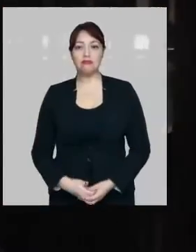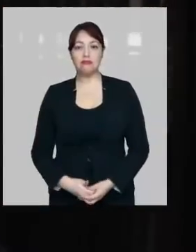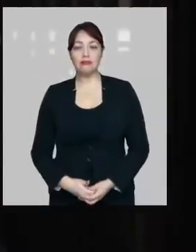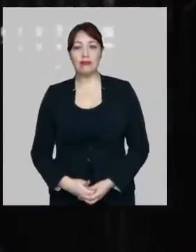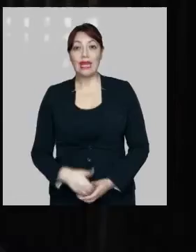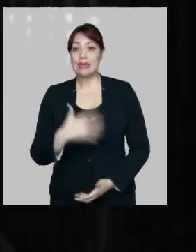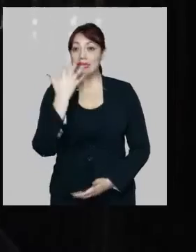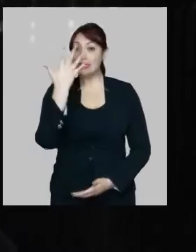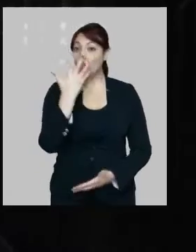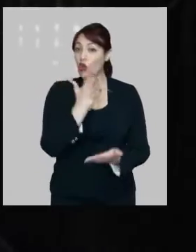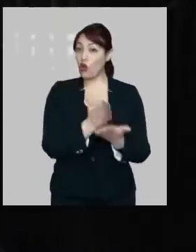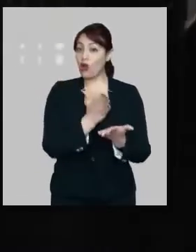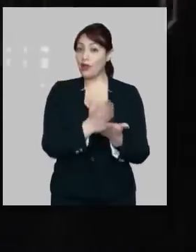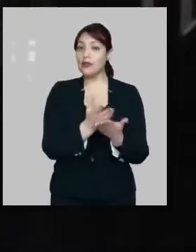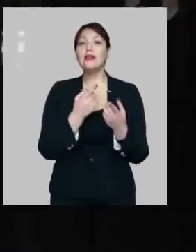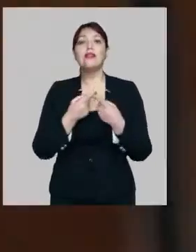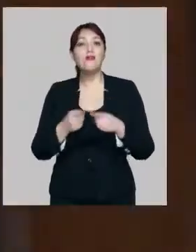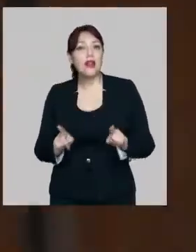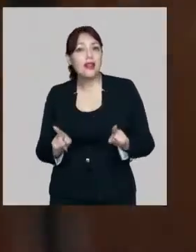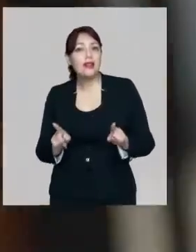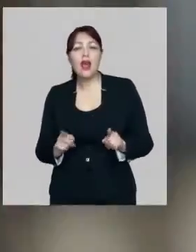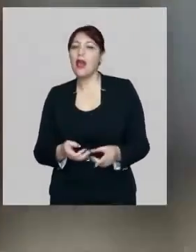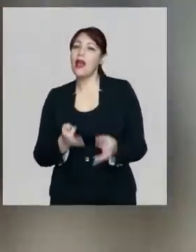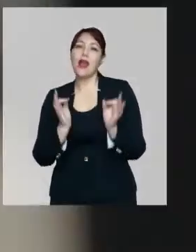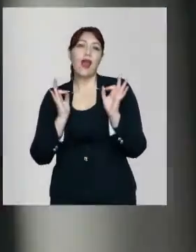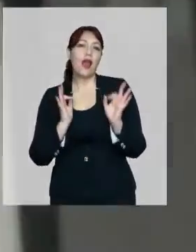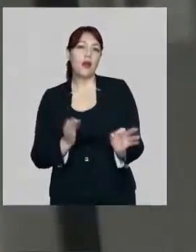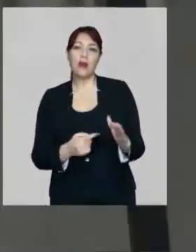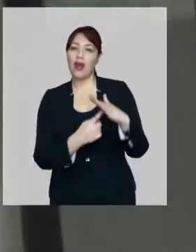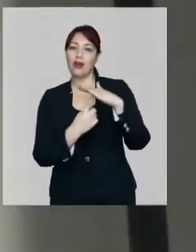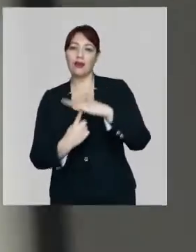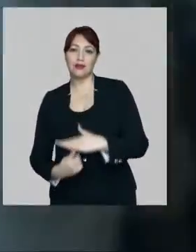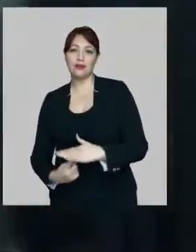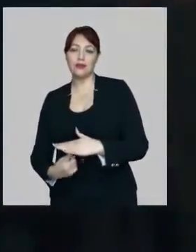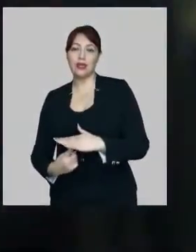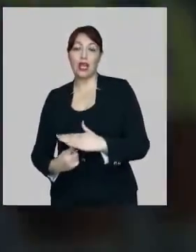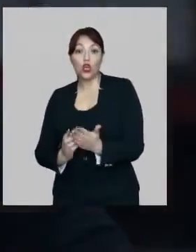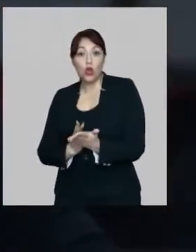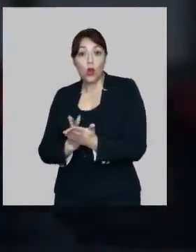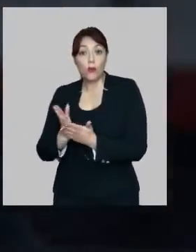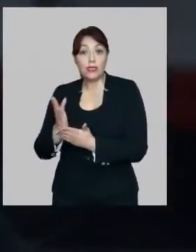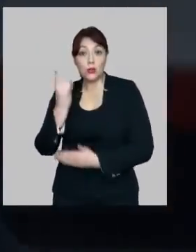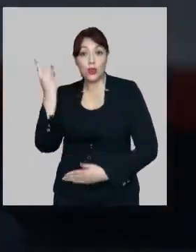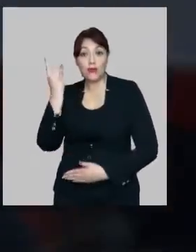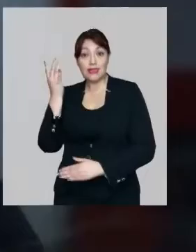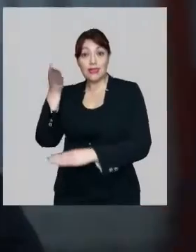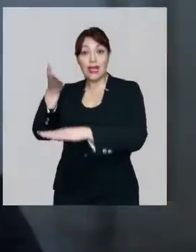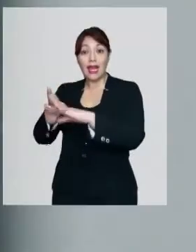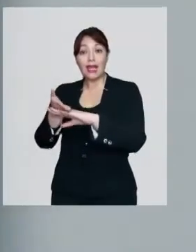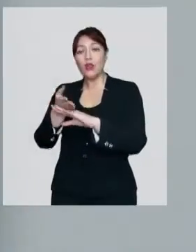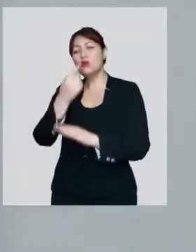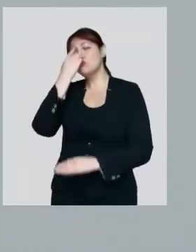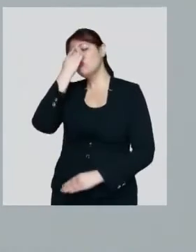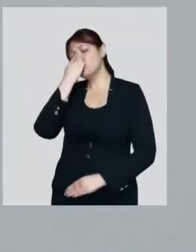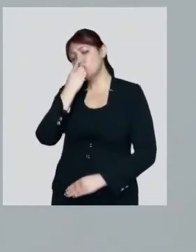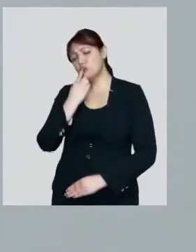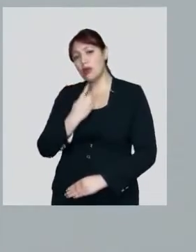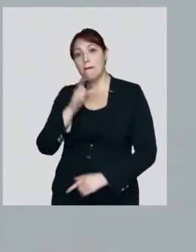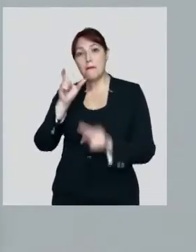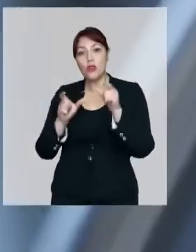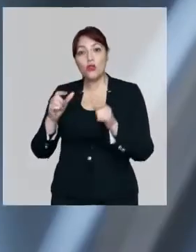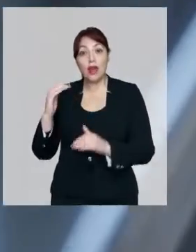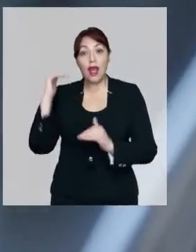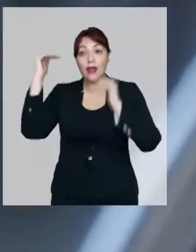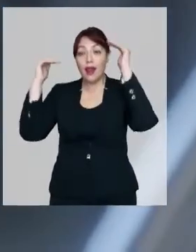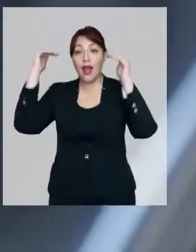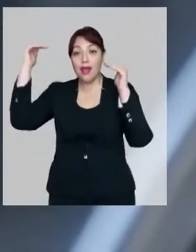Estuve en 5 colegios distintos y jamás me sentí discriminada. Pero desde que empecé a ir a la universidad, descubrí con tristeza que son los adultos